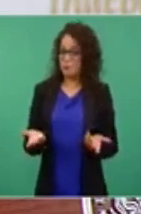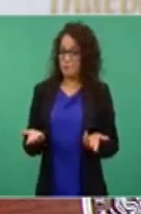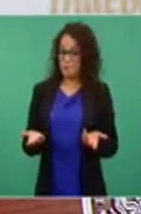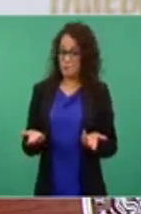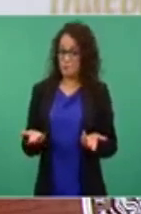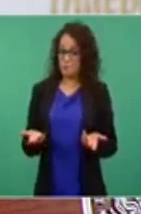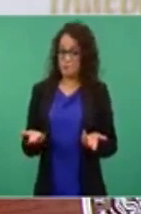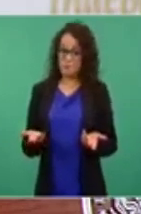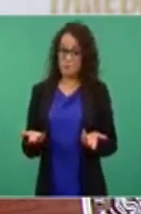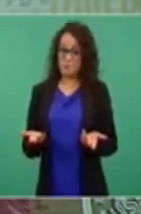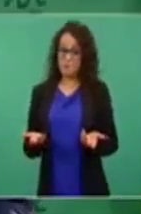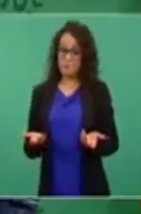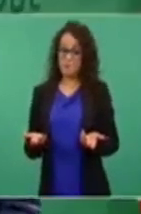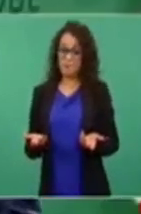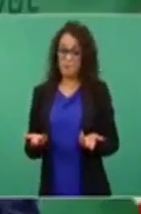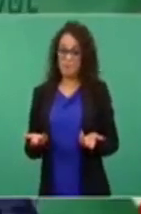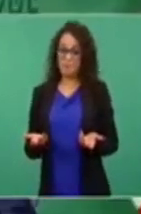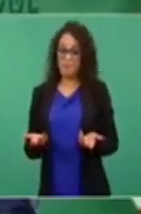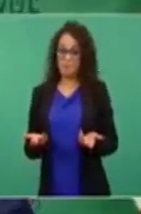más rentable.